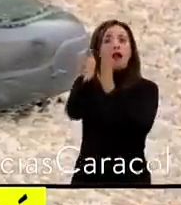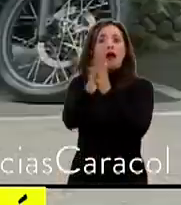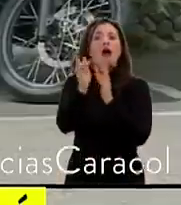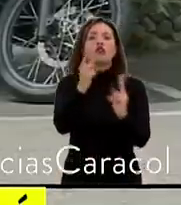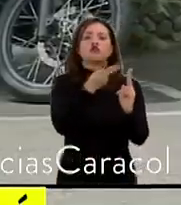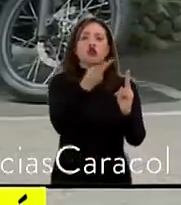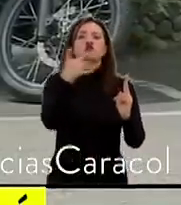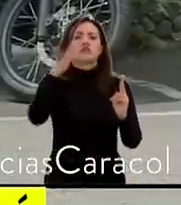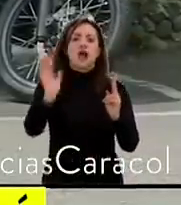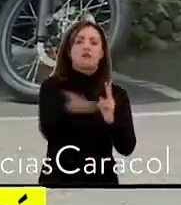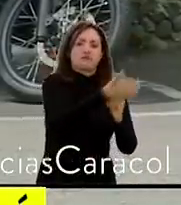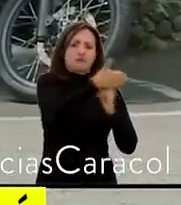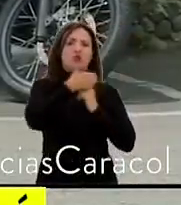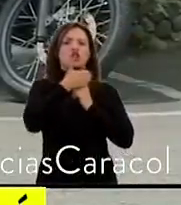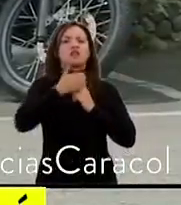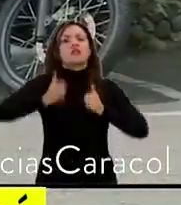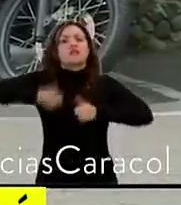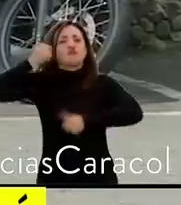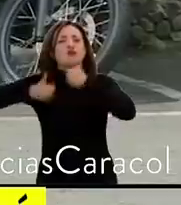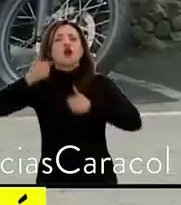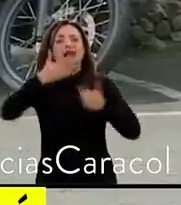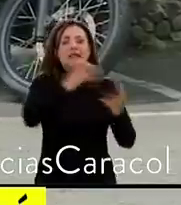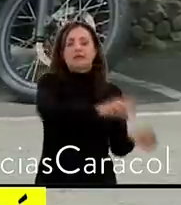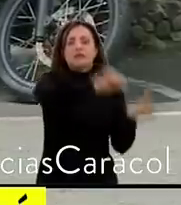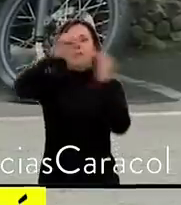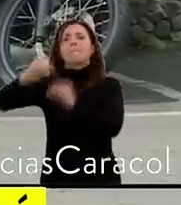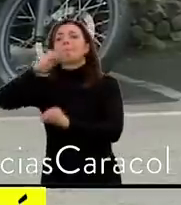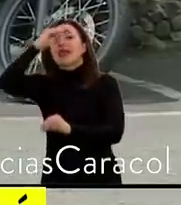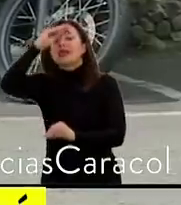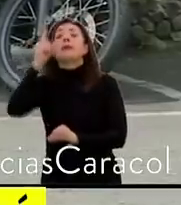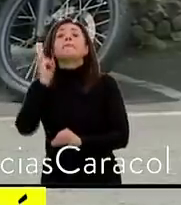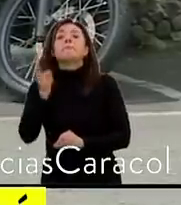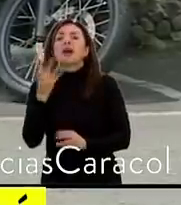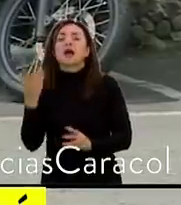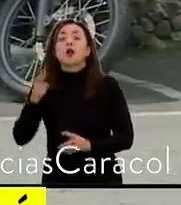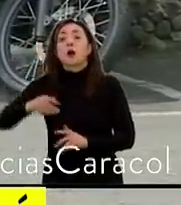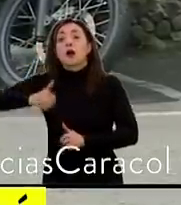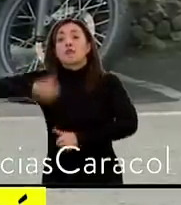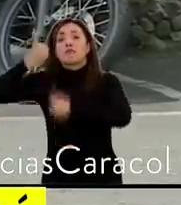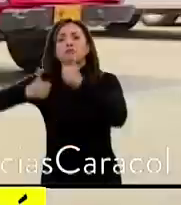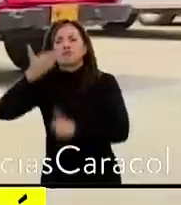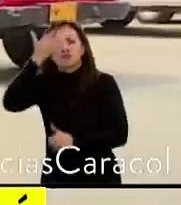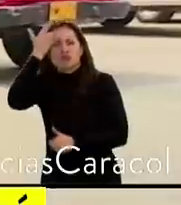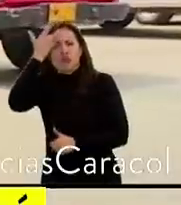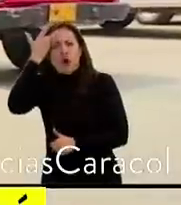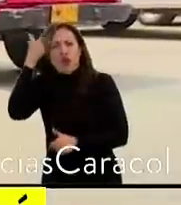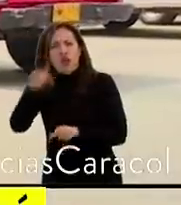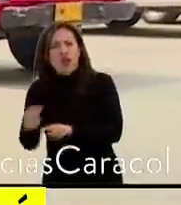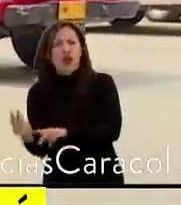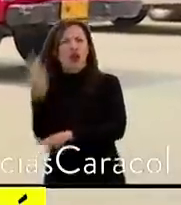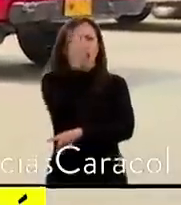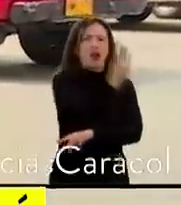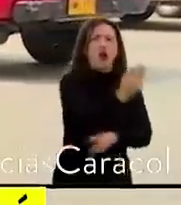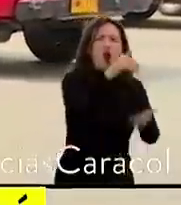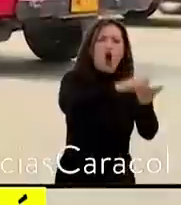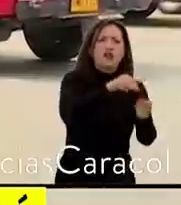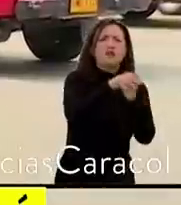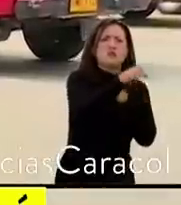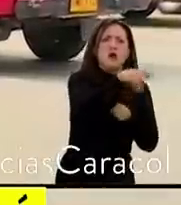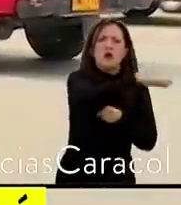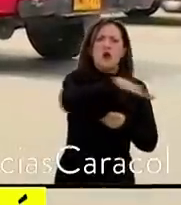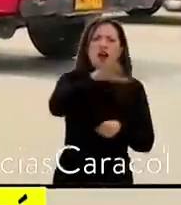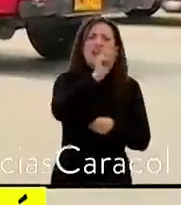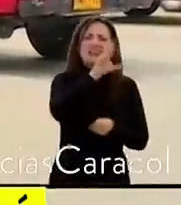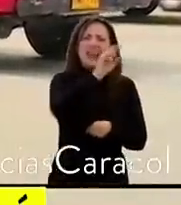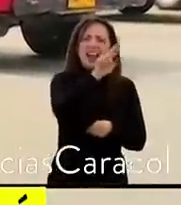bajo protección por las autoridades a Medellín. Sin embargo, las autoridades desconocen las razones por las que regresaron a Tarazá.